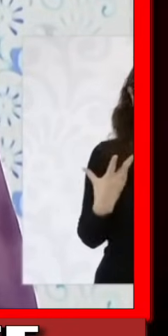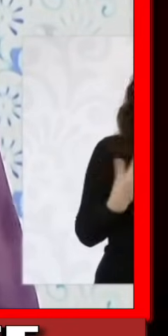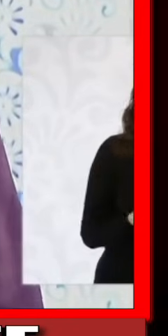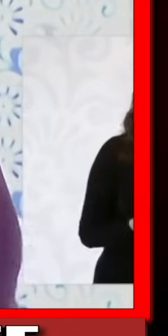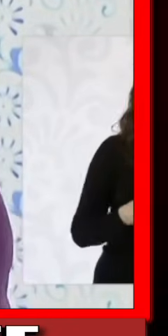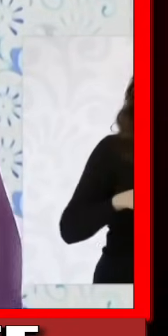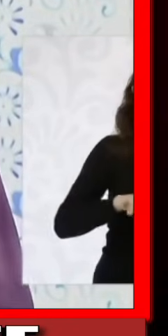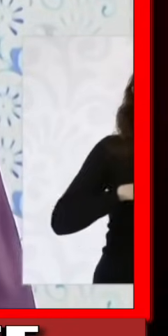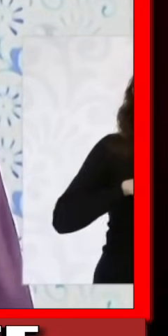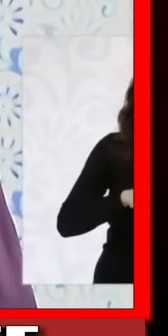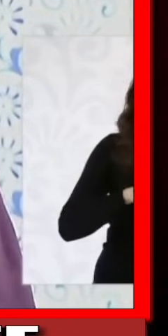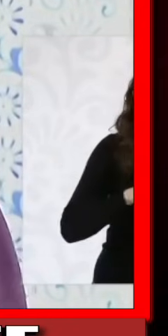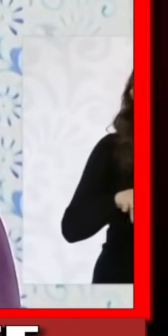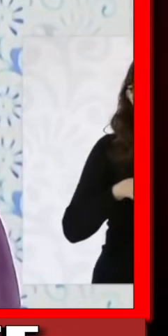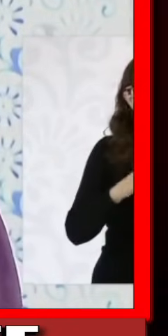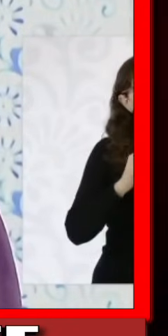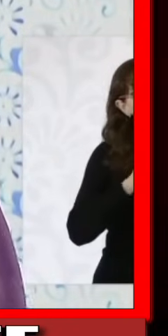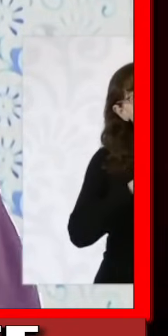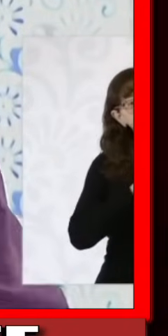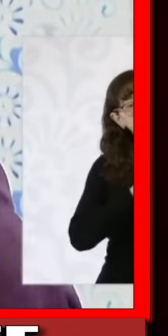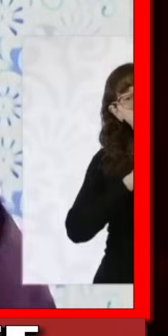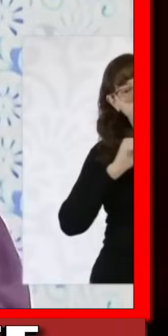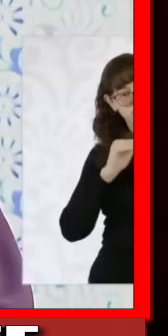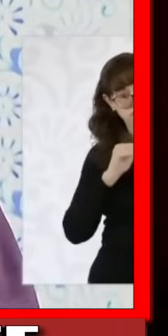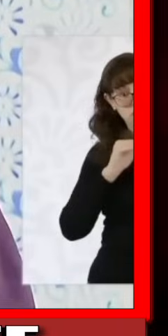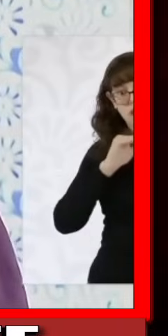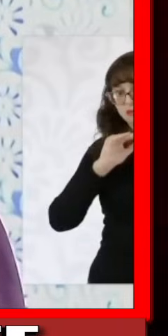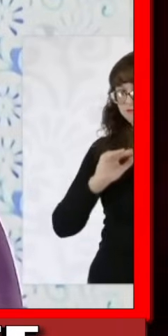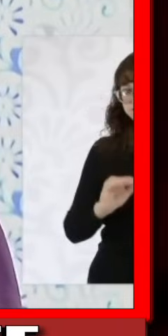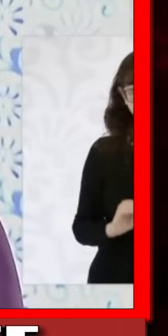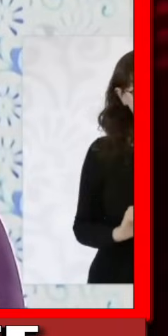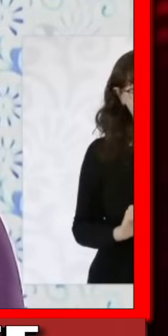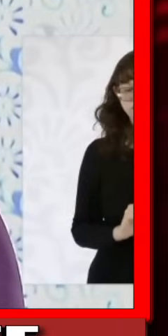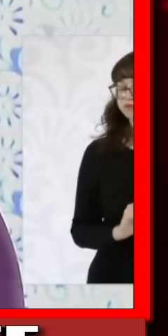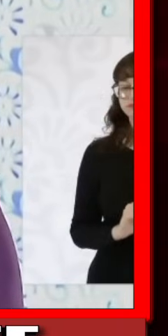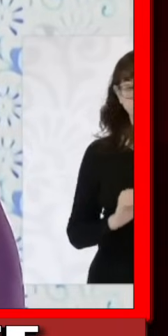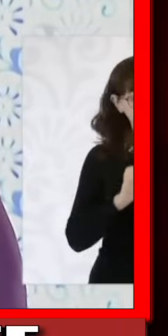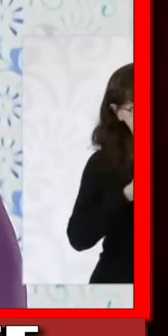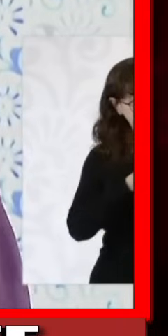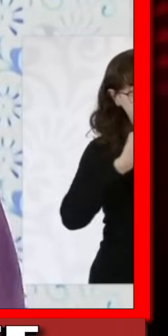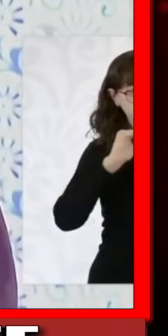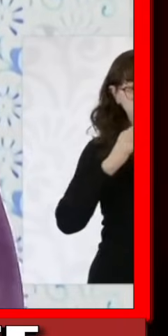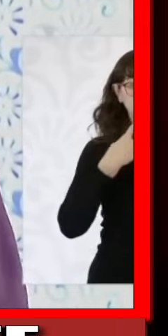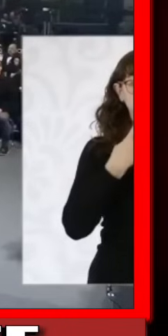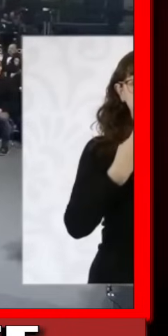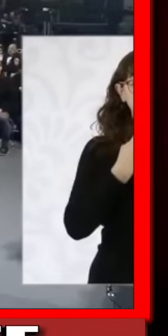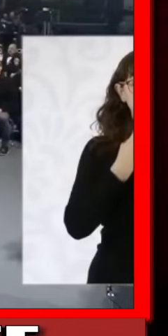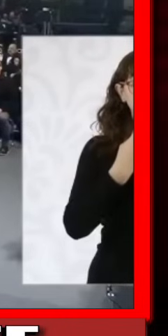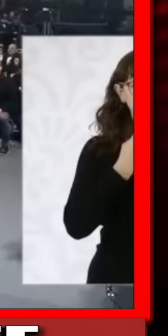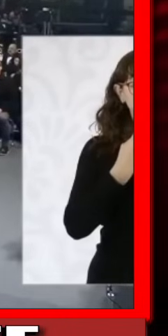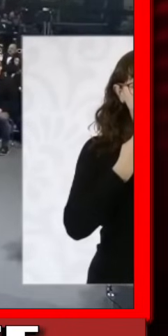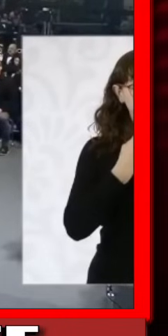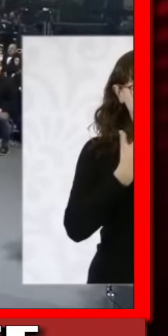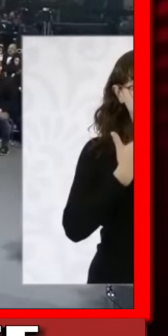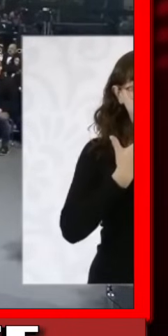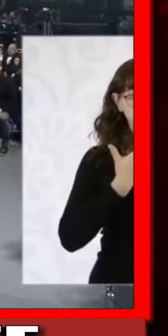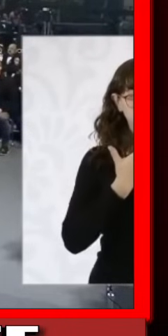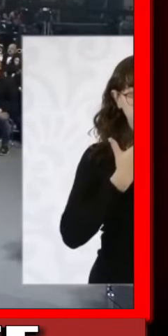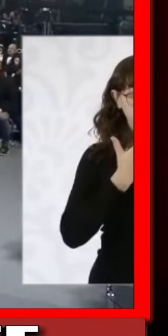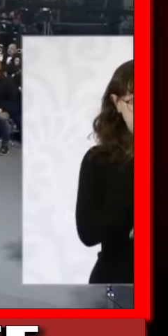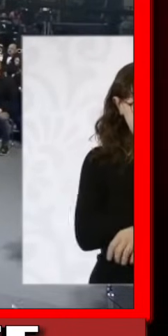pero con soberanía sin subordinación sino con diálogos de alto nivel que nos lleven a avanzar en esta